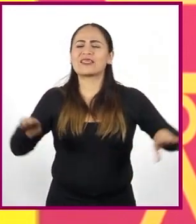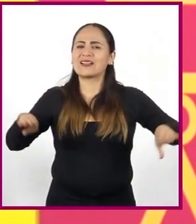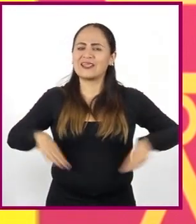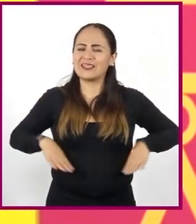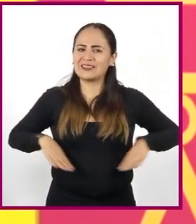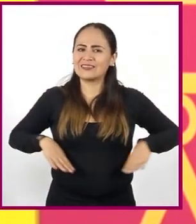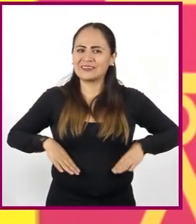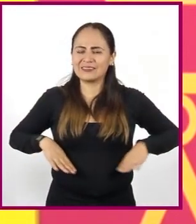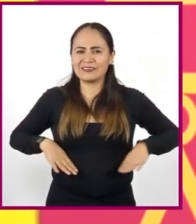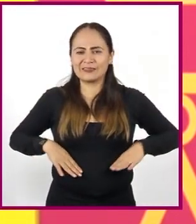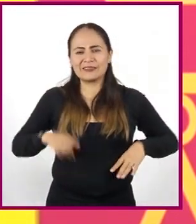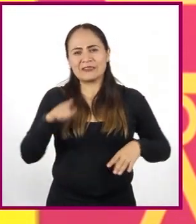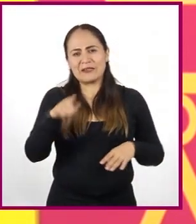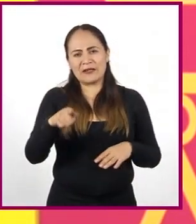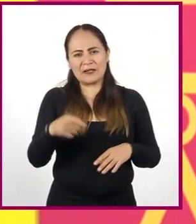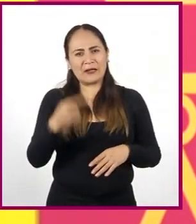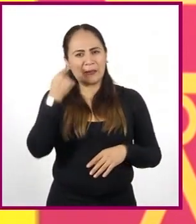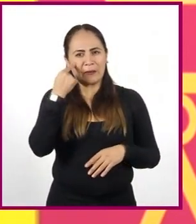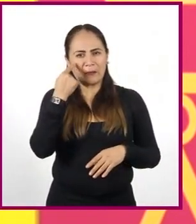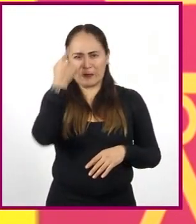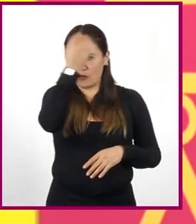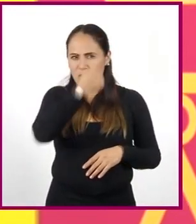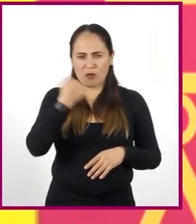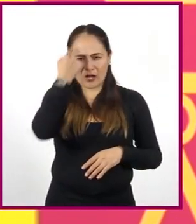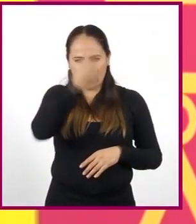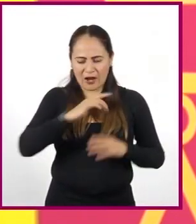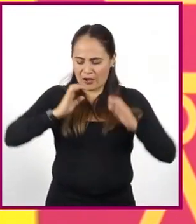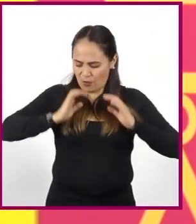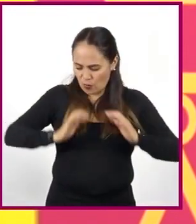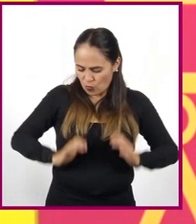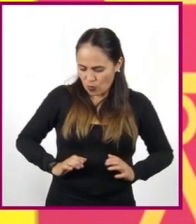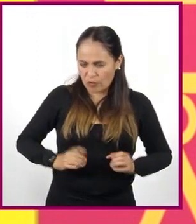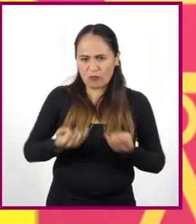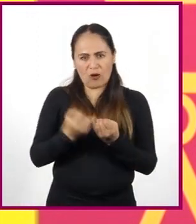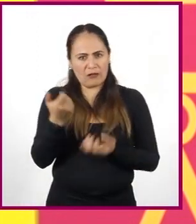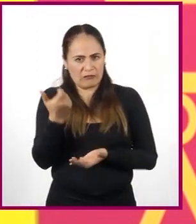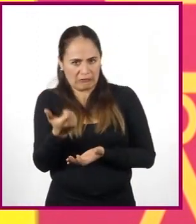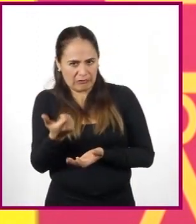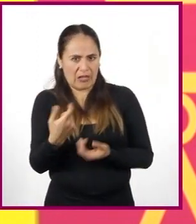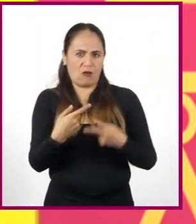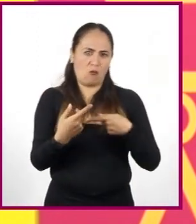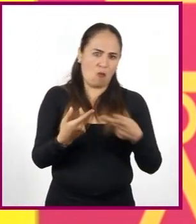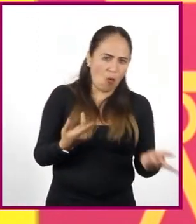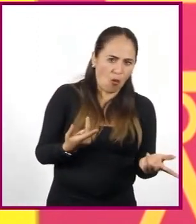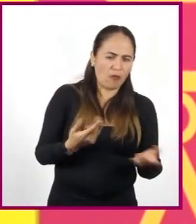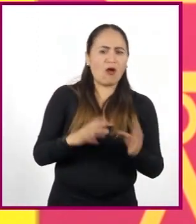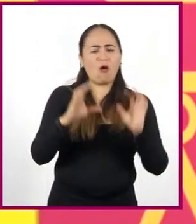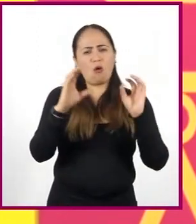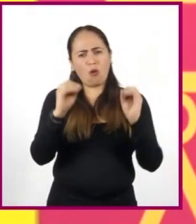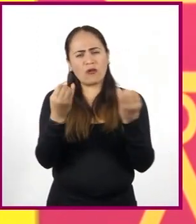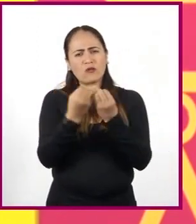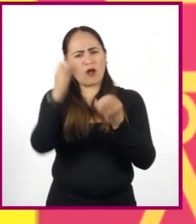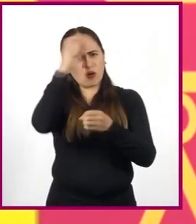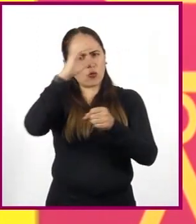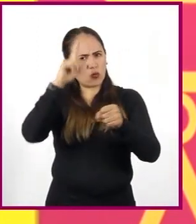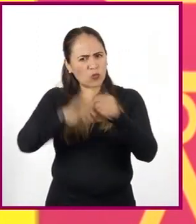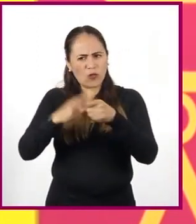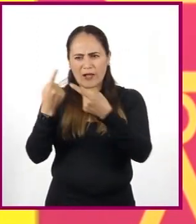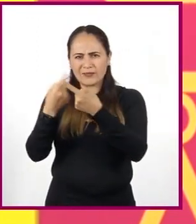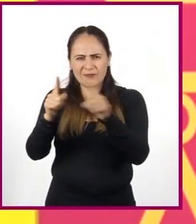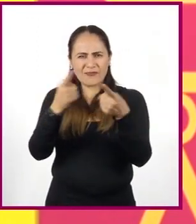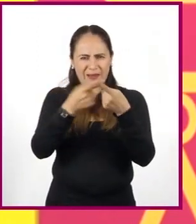se relacionan con los rasgos físicos, las condiciones sociales y económicas y las manifestaciones culturales, entre